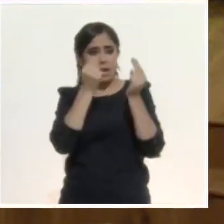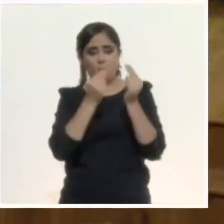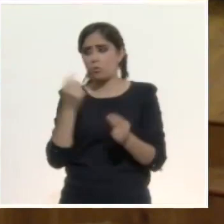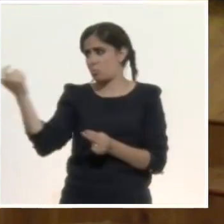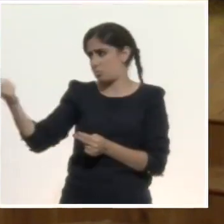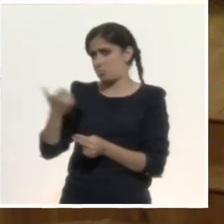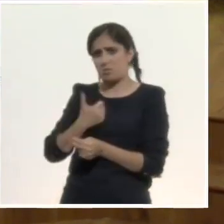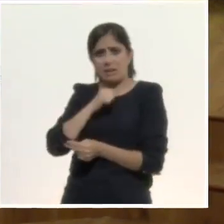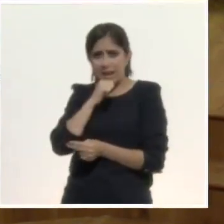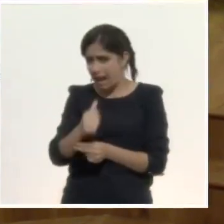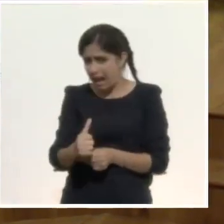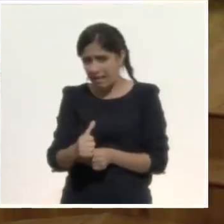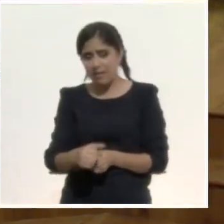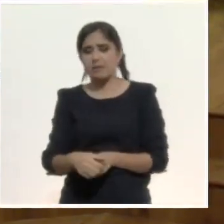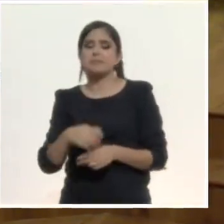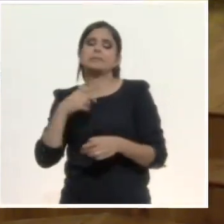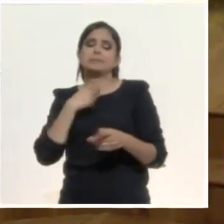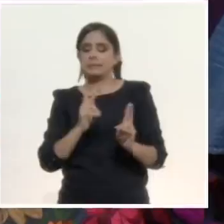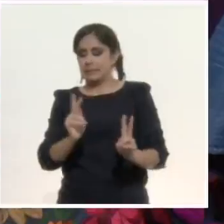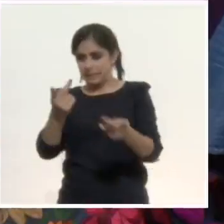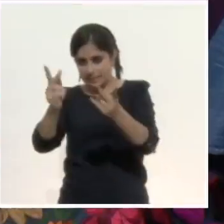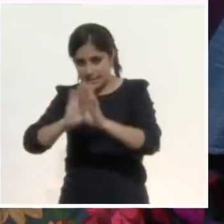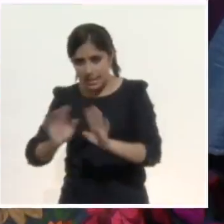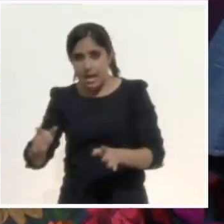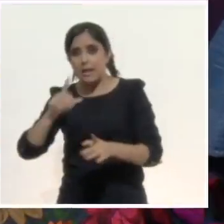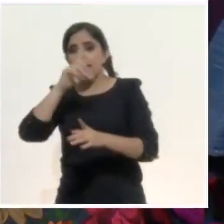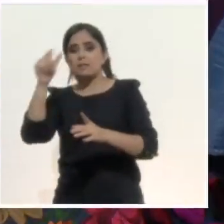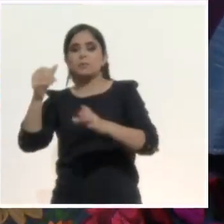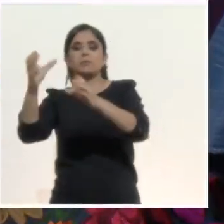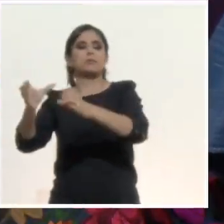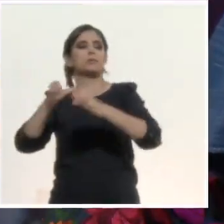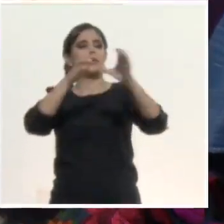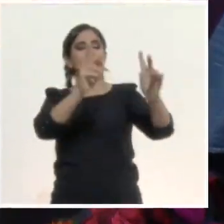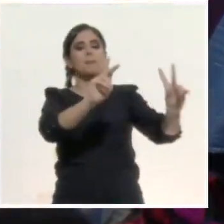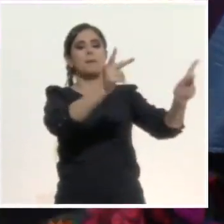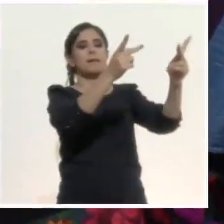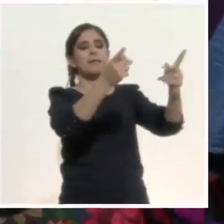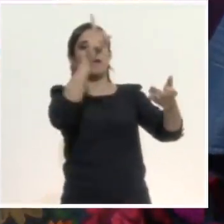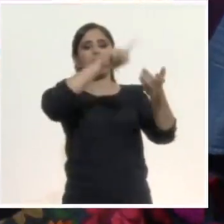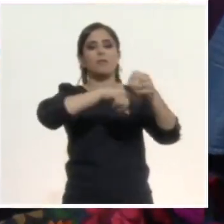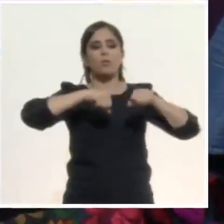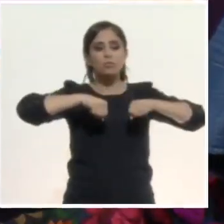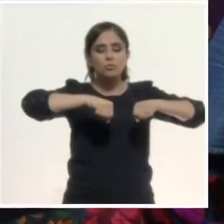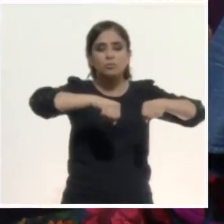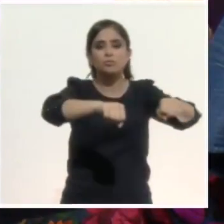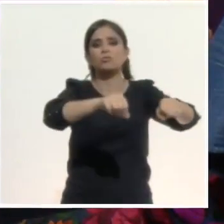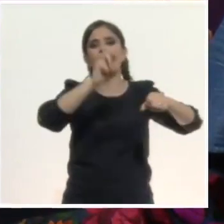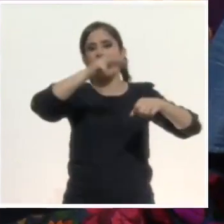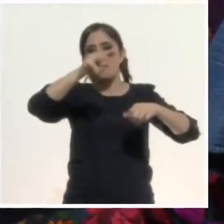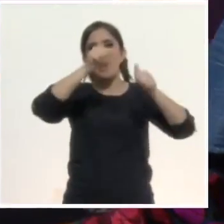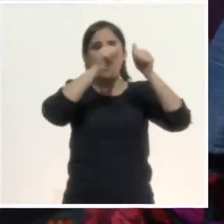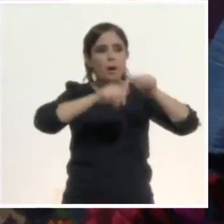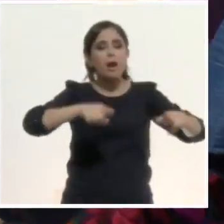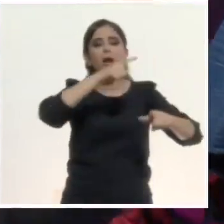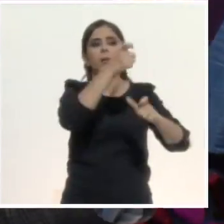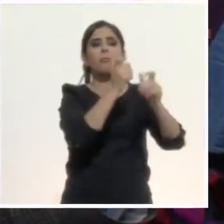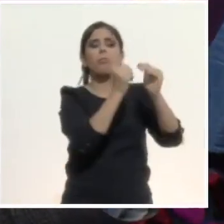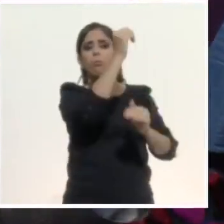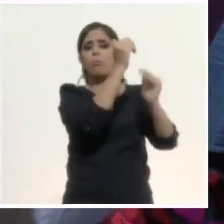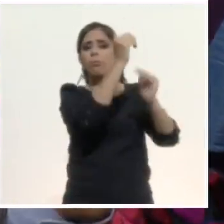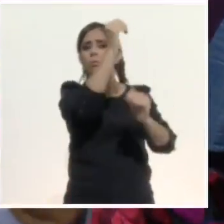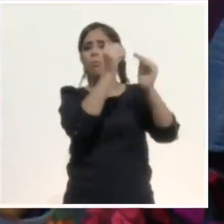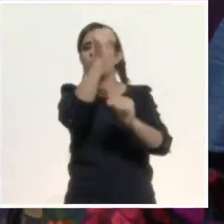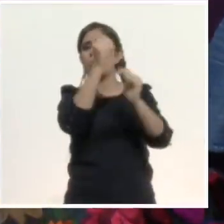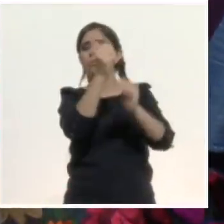vende una tienda departamental socialmente responsable. Se vuelven cadenas de valor que en el